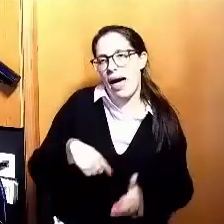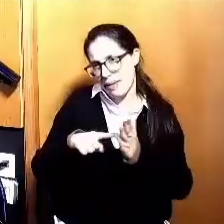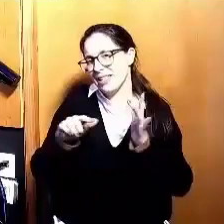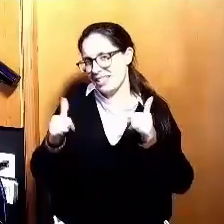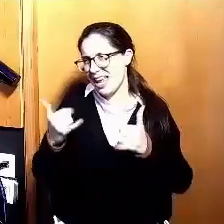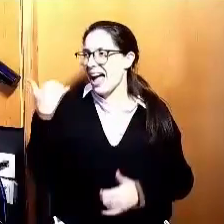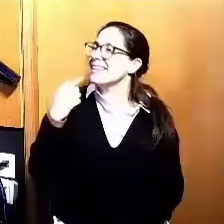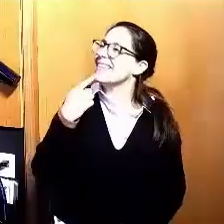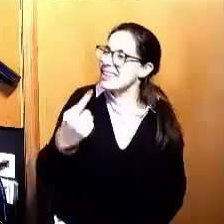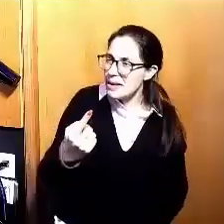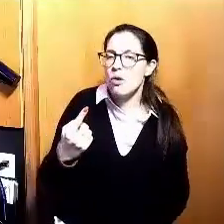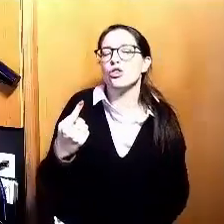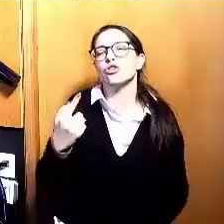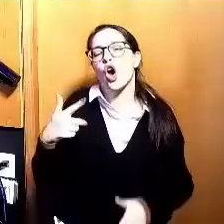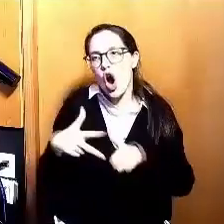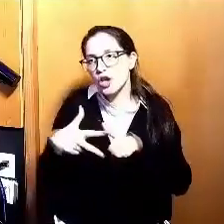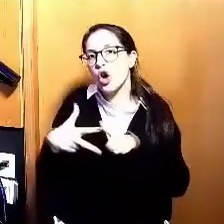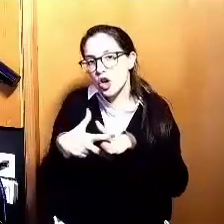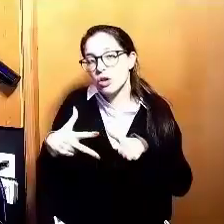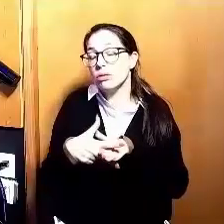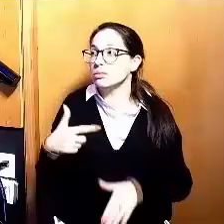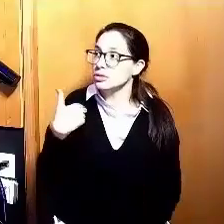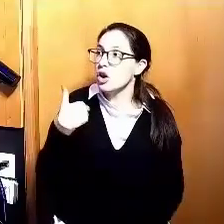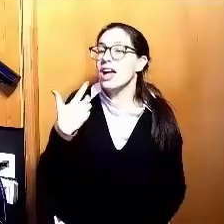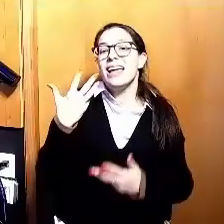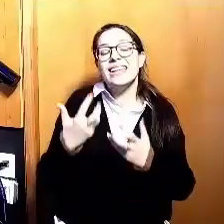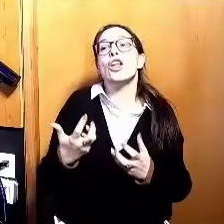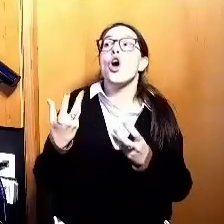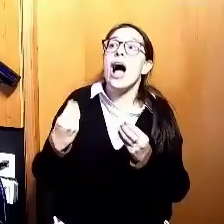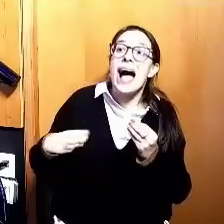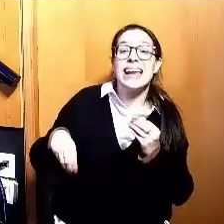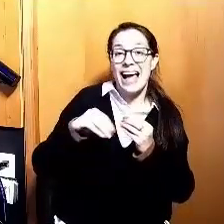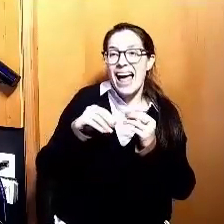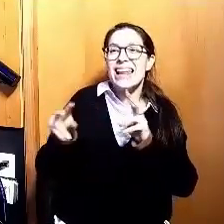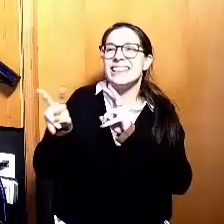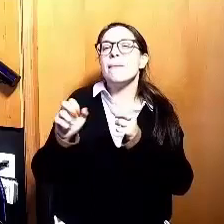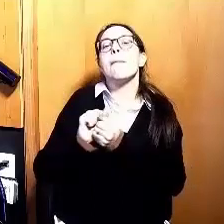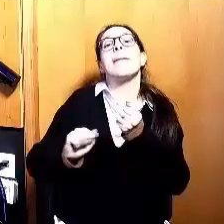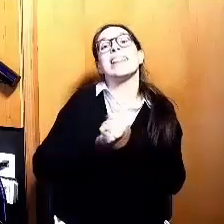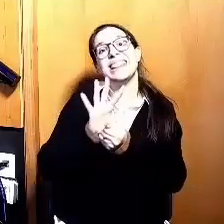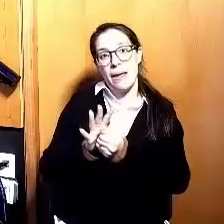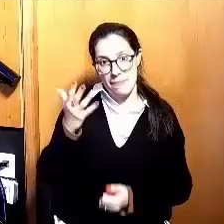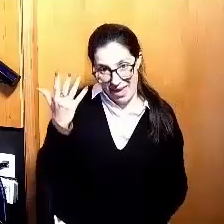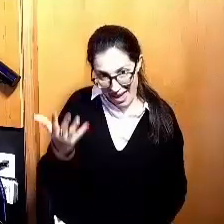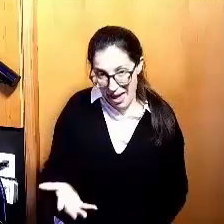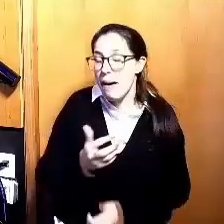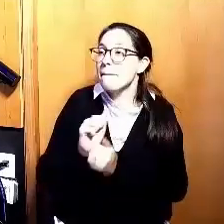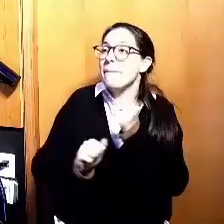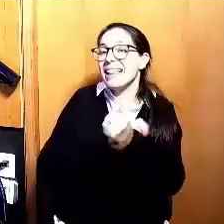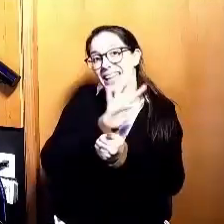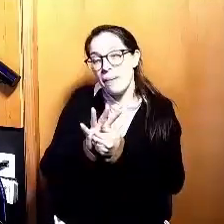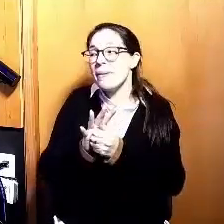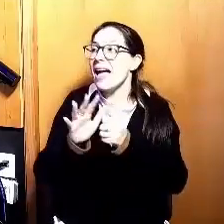ya hablamos. Só agregaria ponto que foi a pandemia, né? Eu acho que a pandemia ela deu